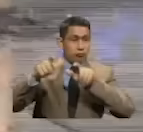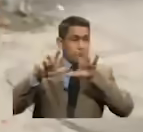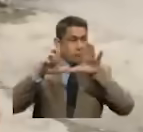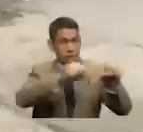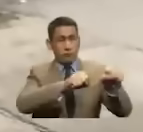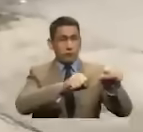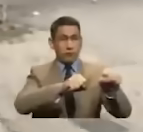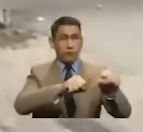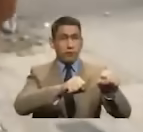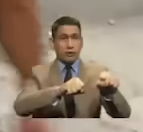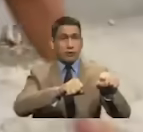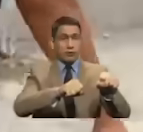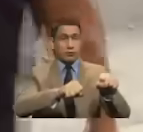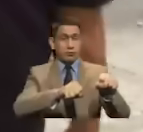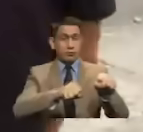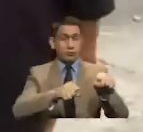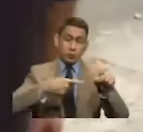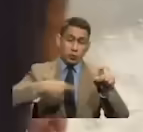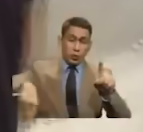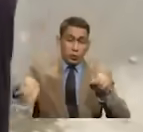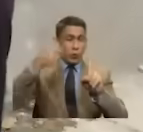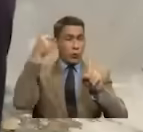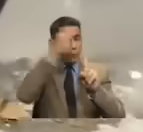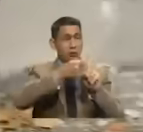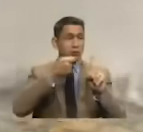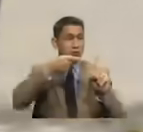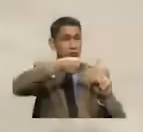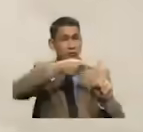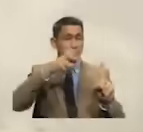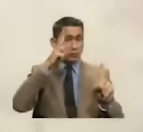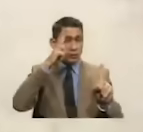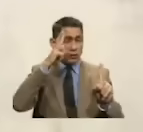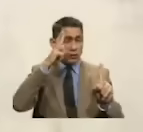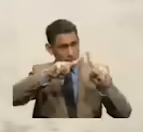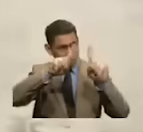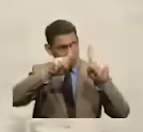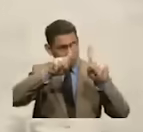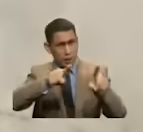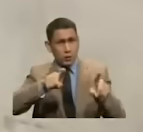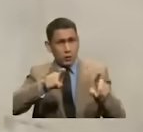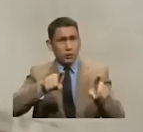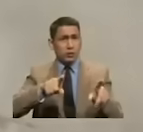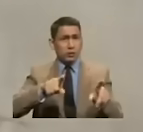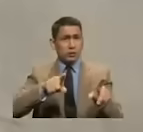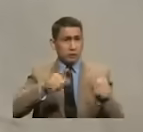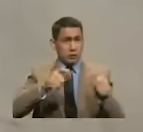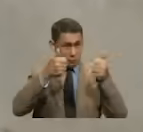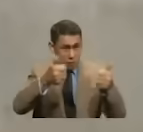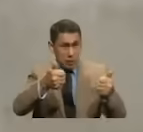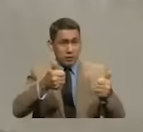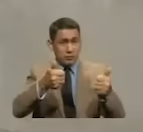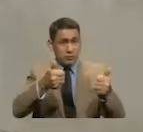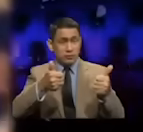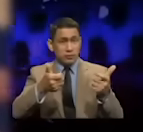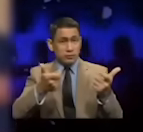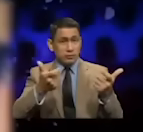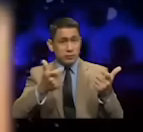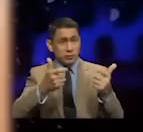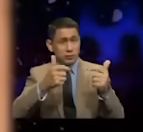cogió y ya no tenía escapatoria y ya, pues ahí le dieron. Ahora, ¿usted cree que esta situación le cambie a este hombre con esta experiencia, cambie su